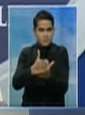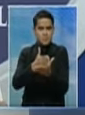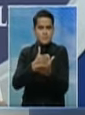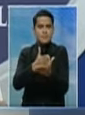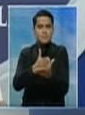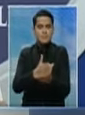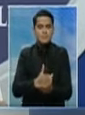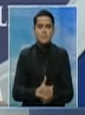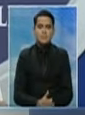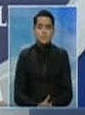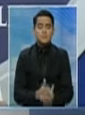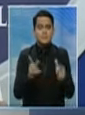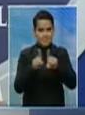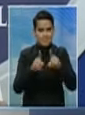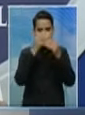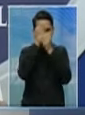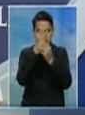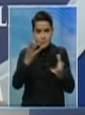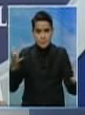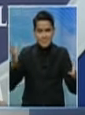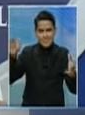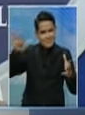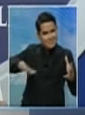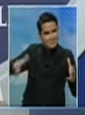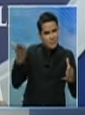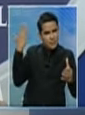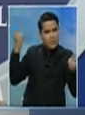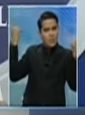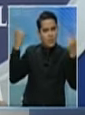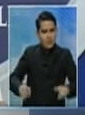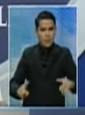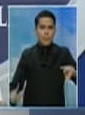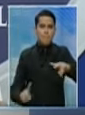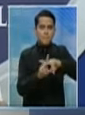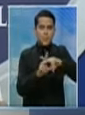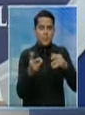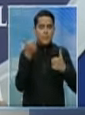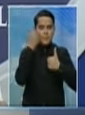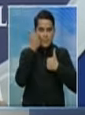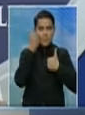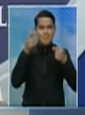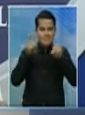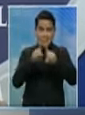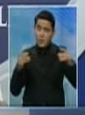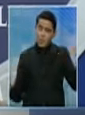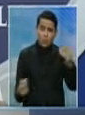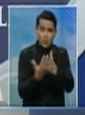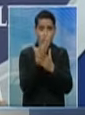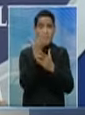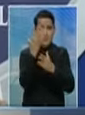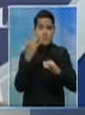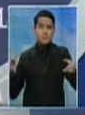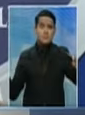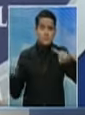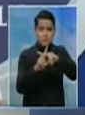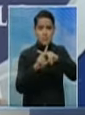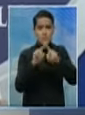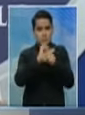vez que informa el estado de salud de los casos confirmados y la identificación de nuevos casos